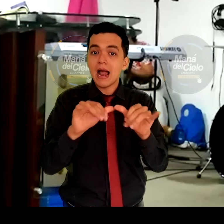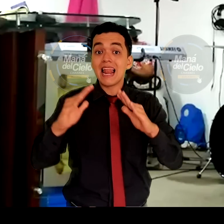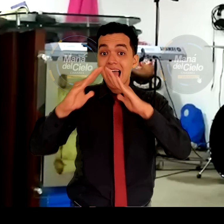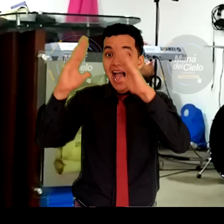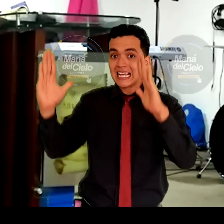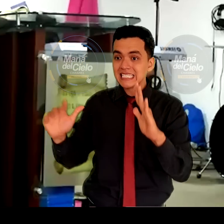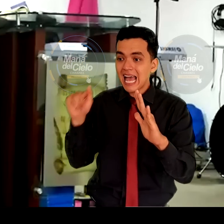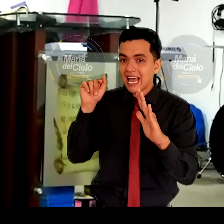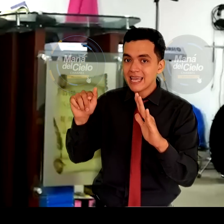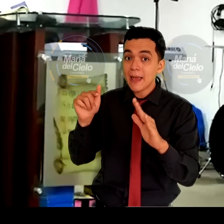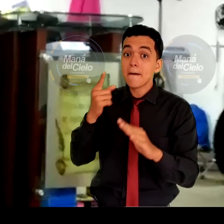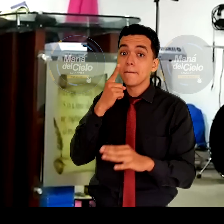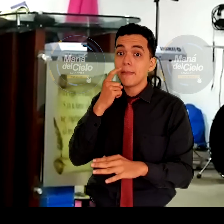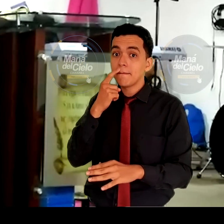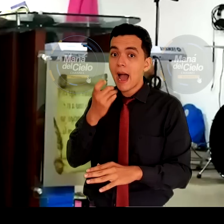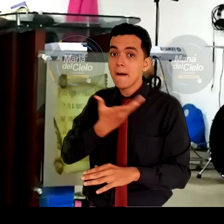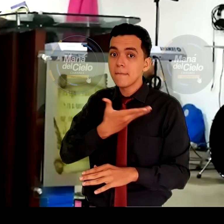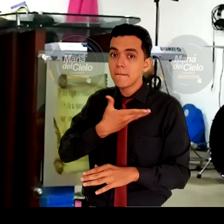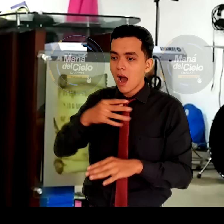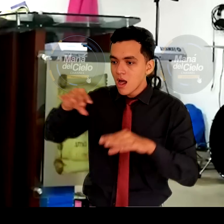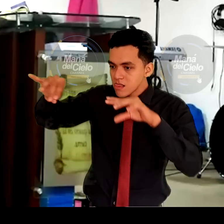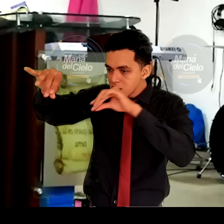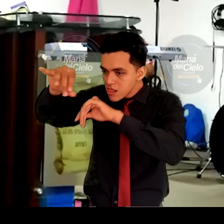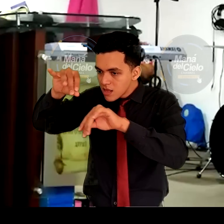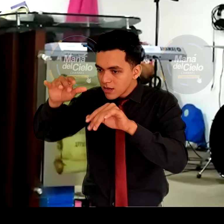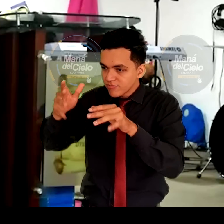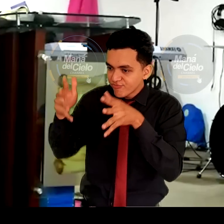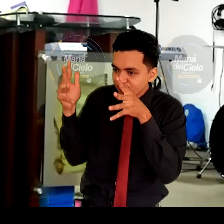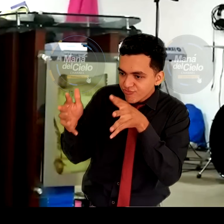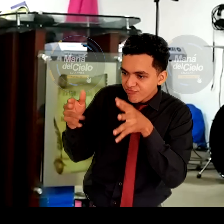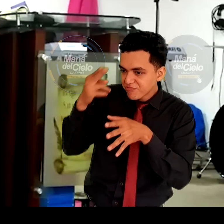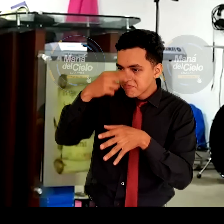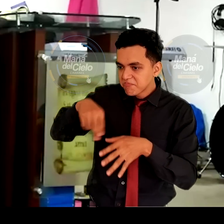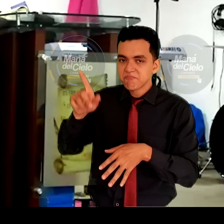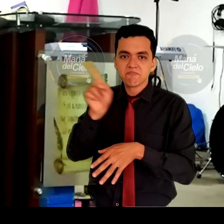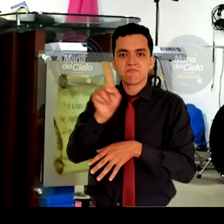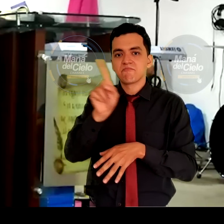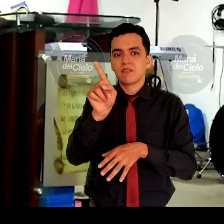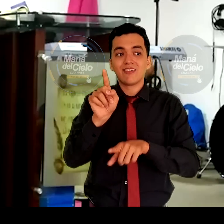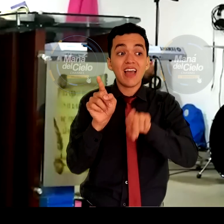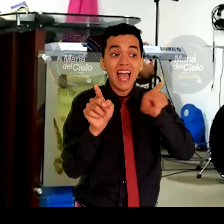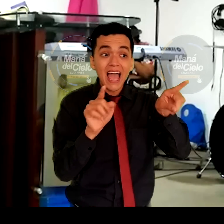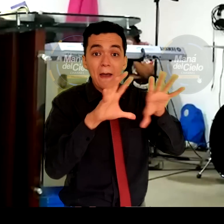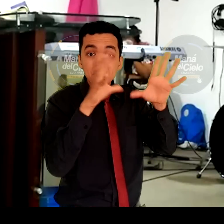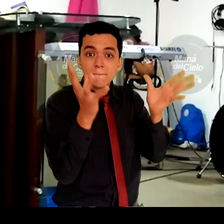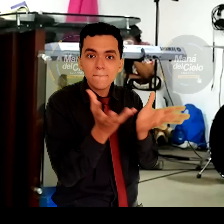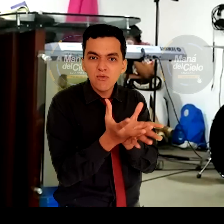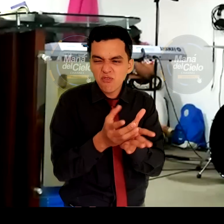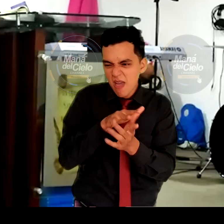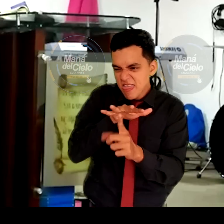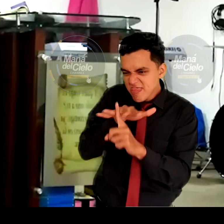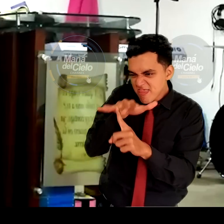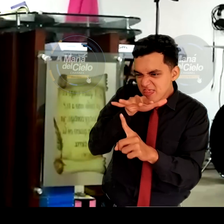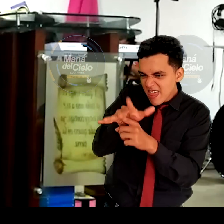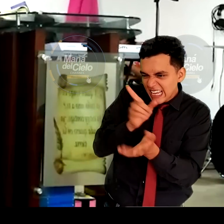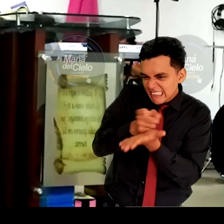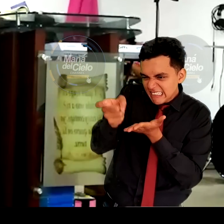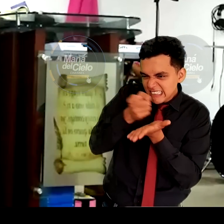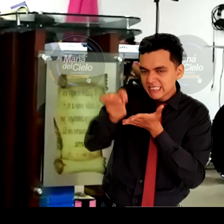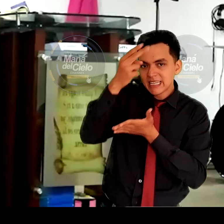los niños están creciendo con confusiones sexuales. Los niños están creciendo con una